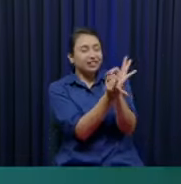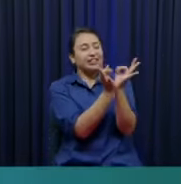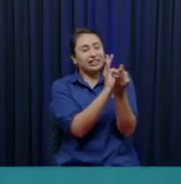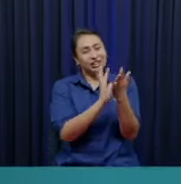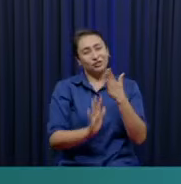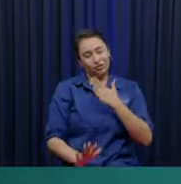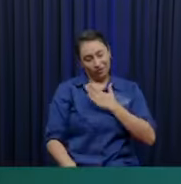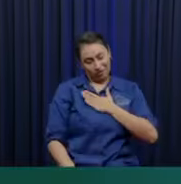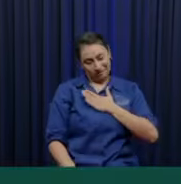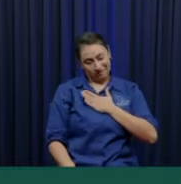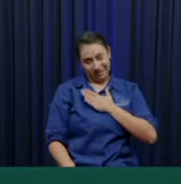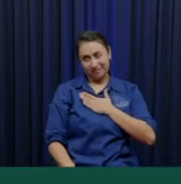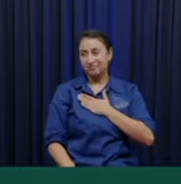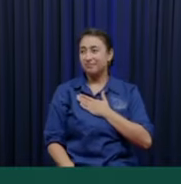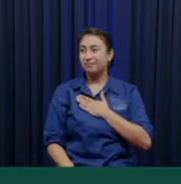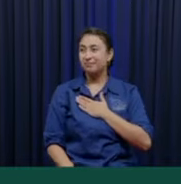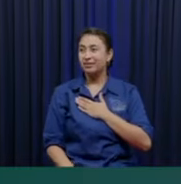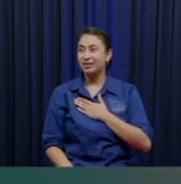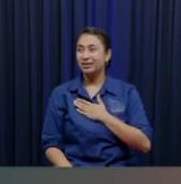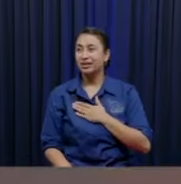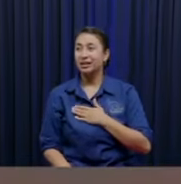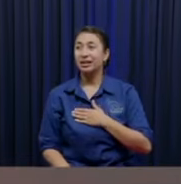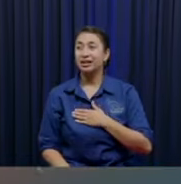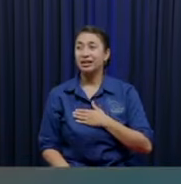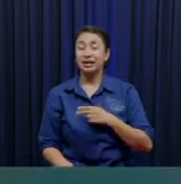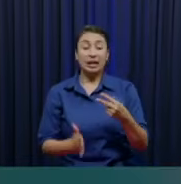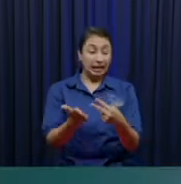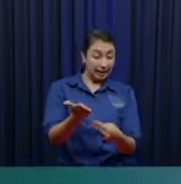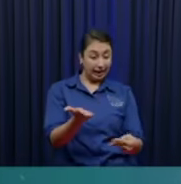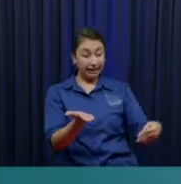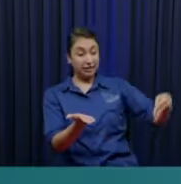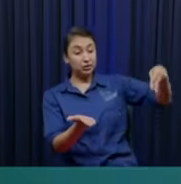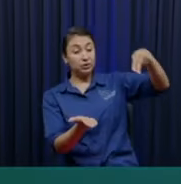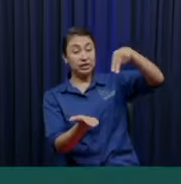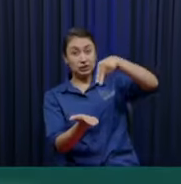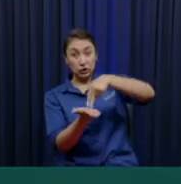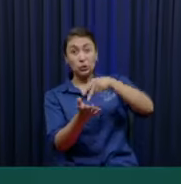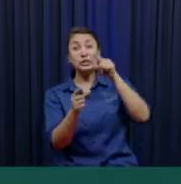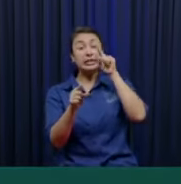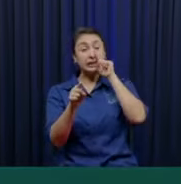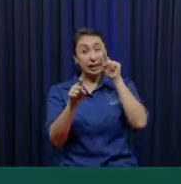Y te transforma en esa imagen. Entonces es un